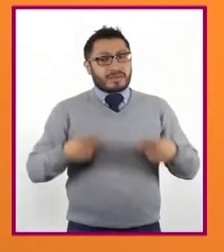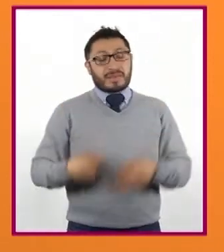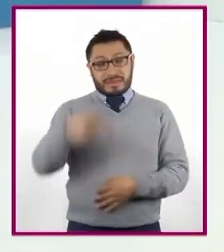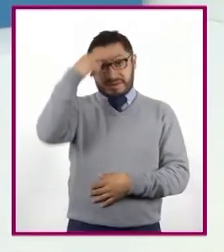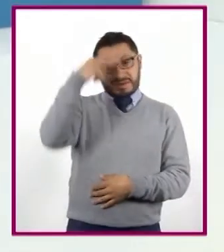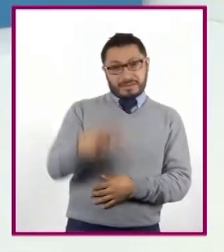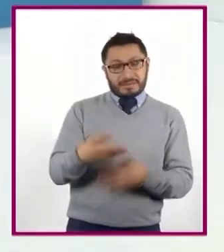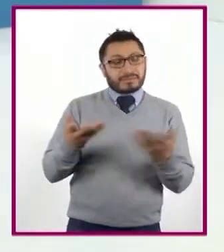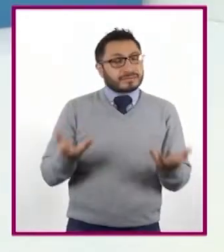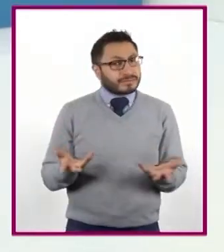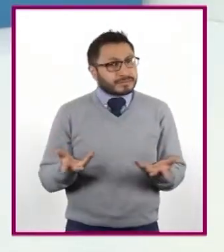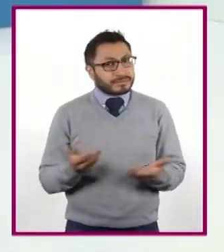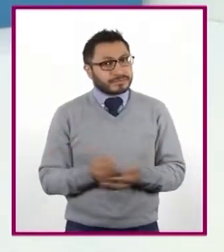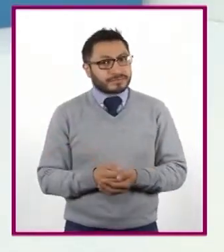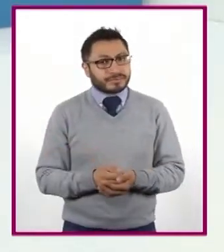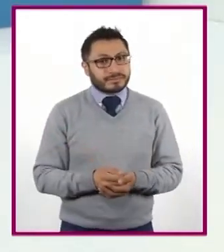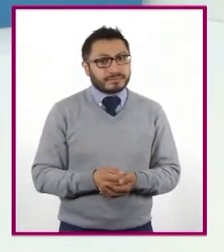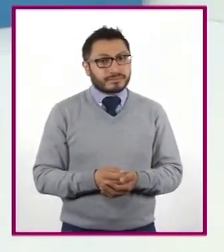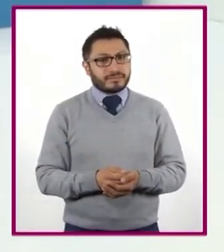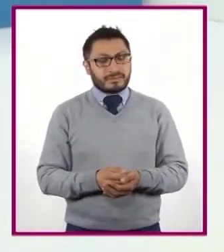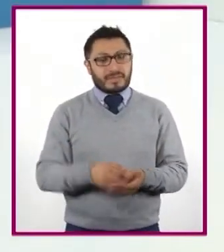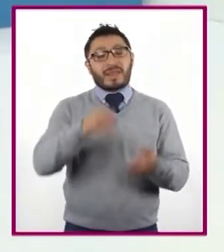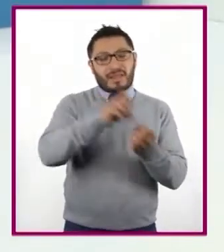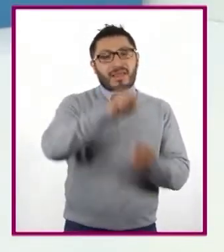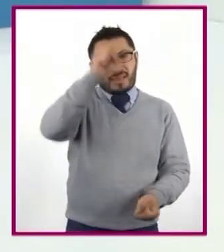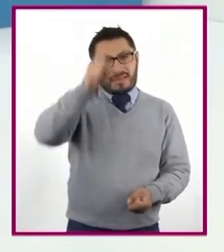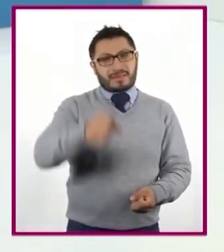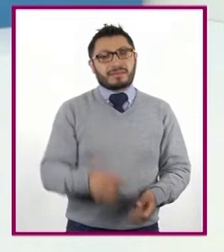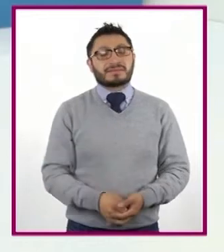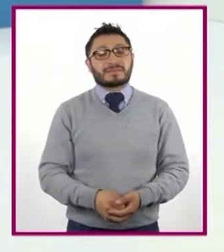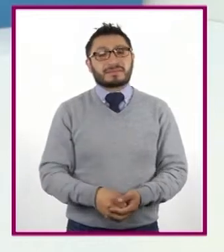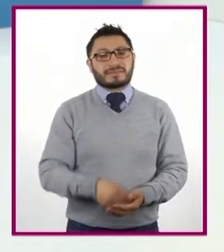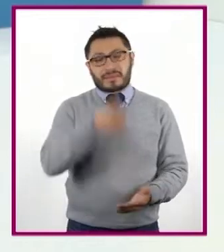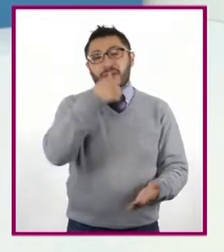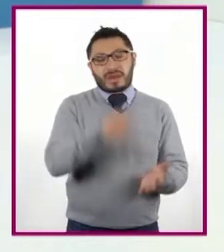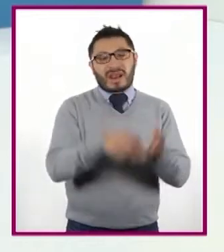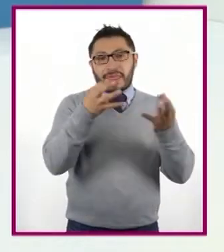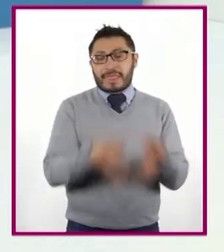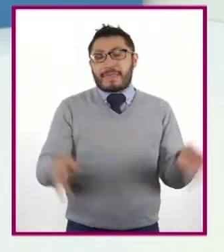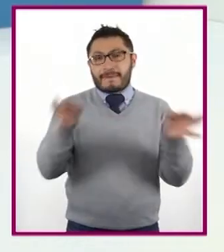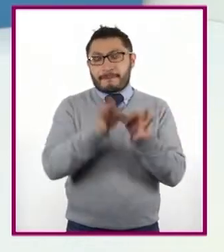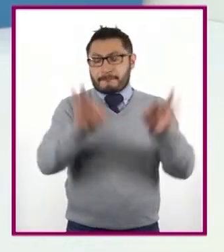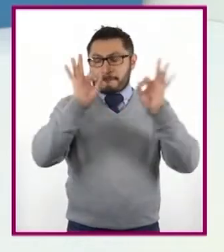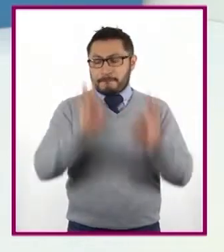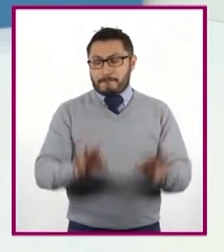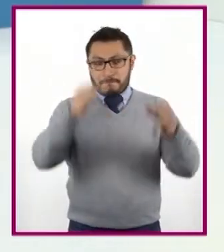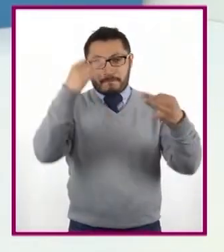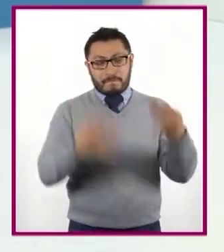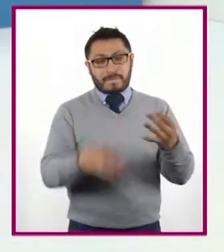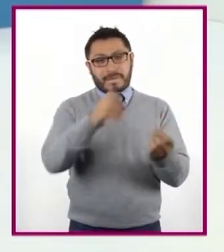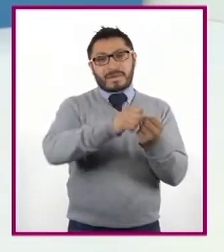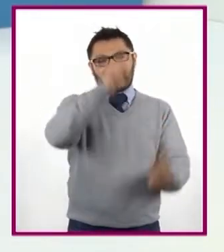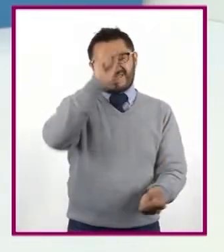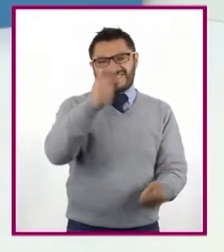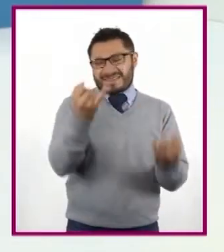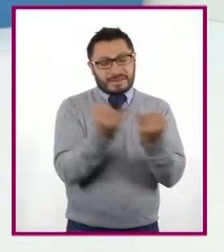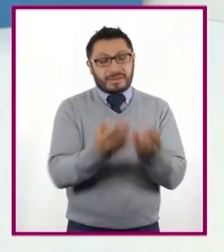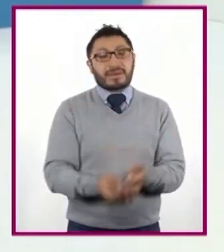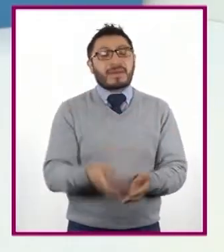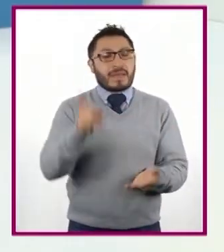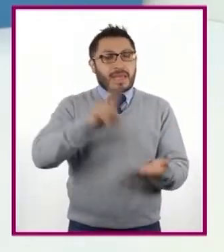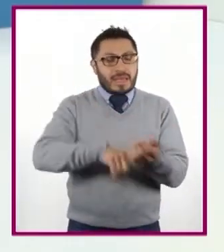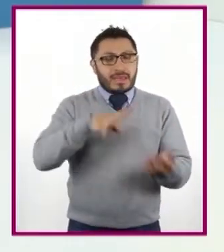profesora? Nuestra Carta Magna menciona en diferentes espacios los derechos asociados a la